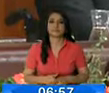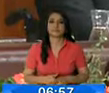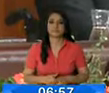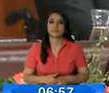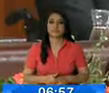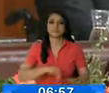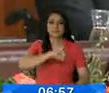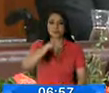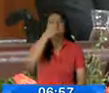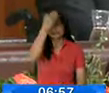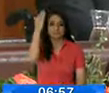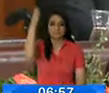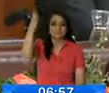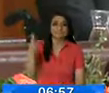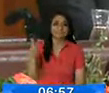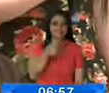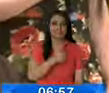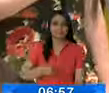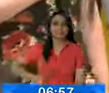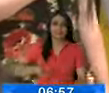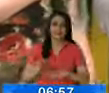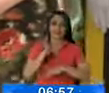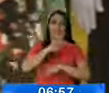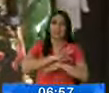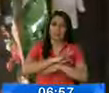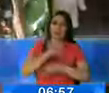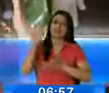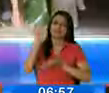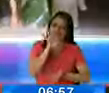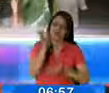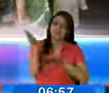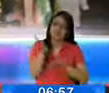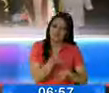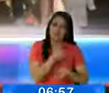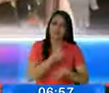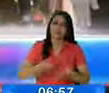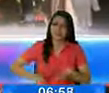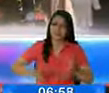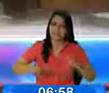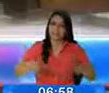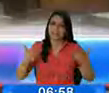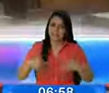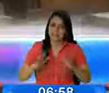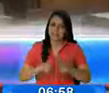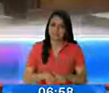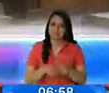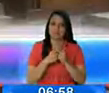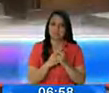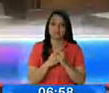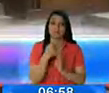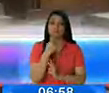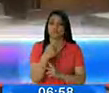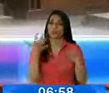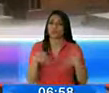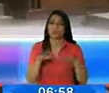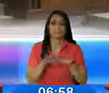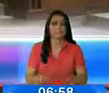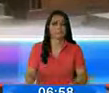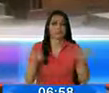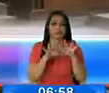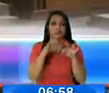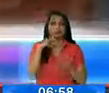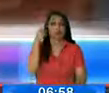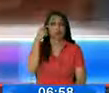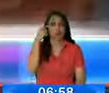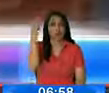José Serrano, presidente de la Asamblea Nacional, como parte del acto de posesión del gobierno de Lenín Moreno, quiso resaltar el aporte de Rafael